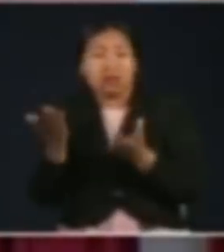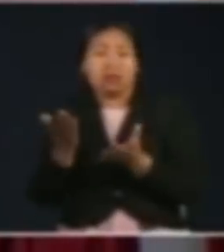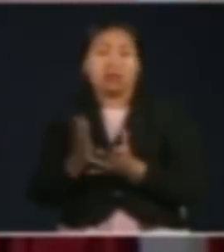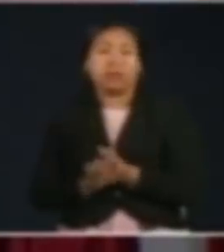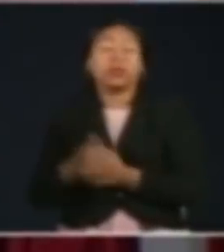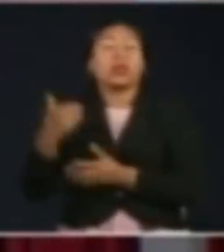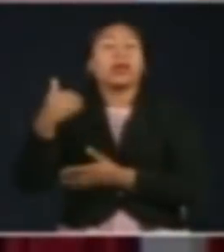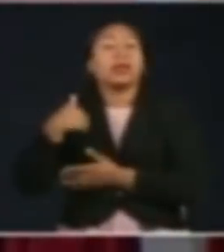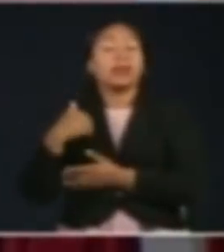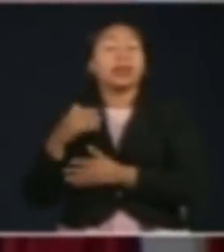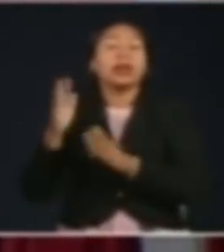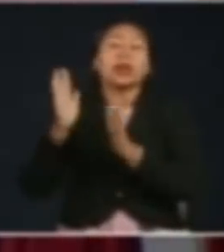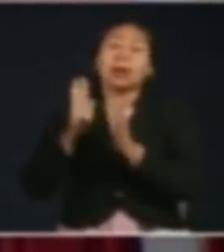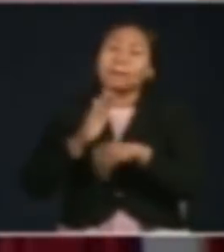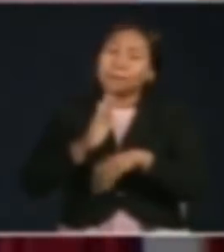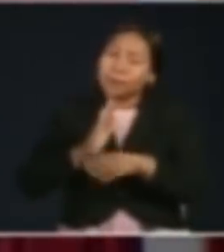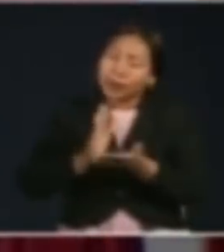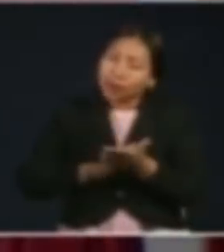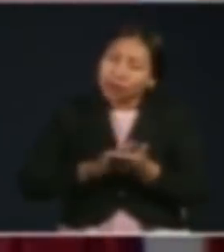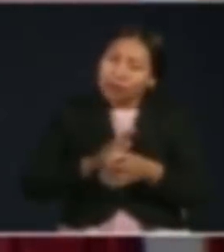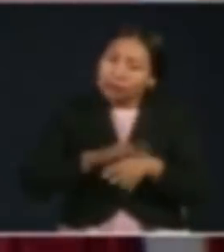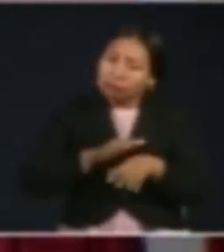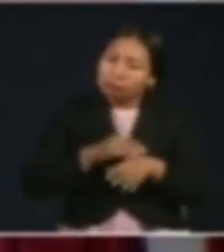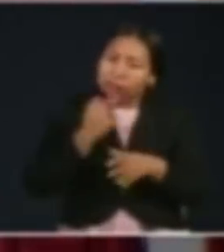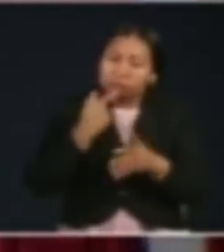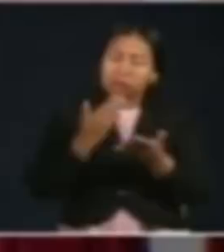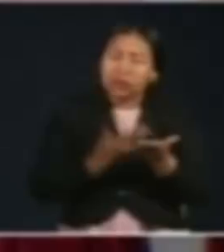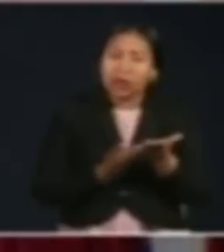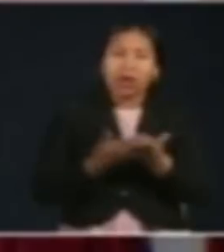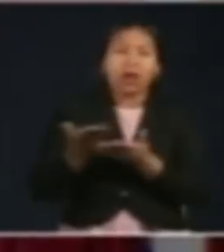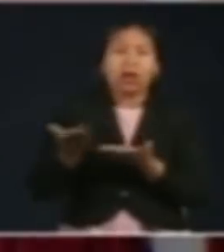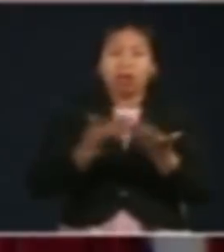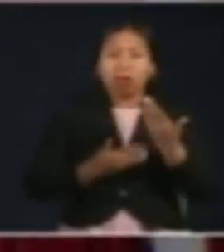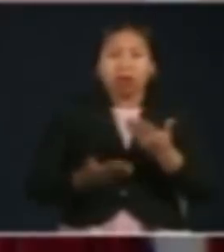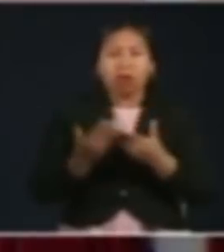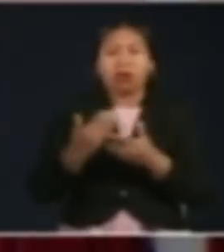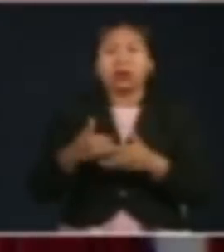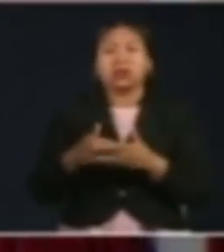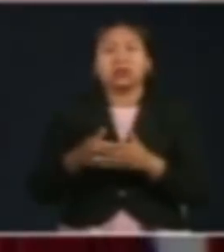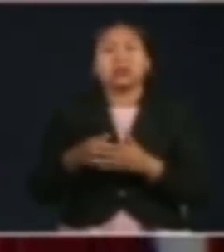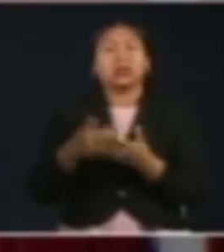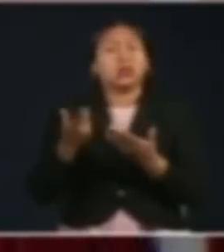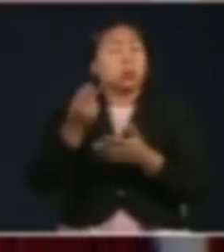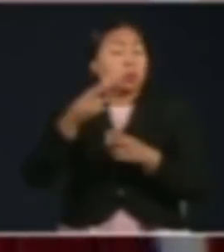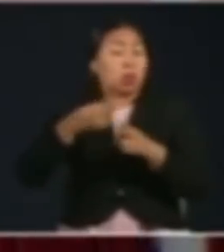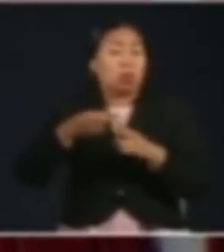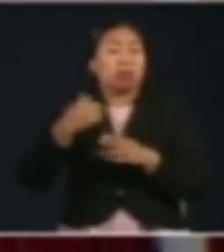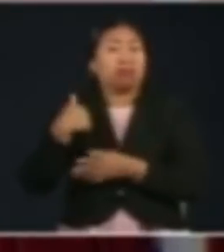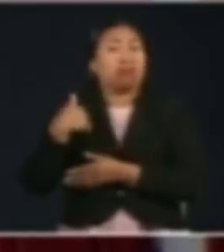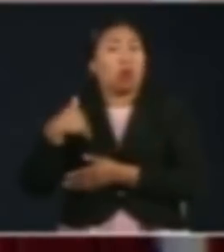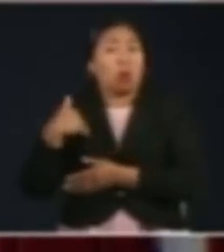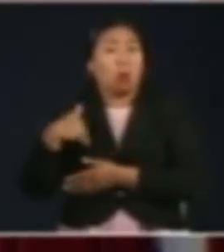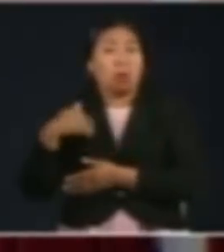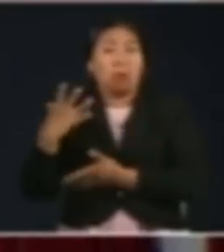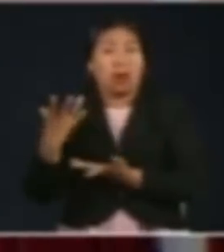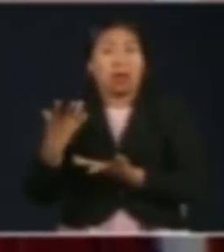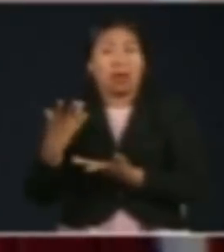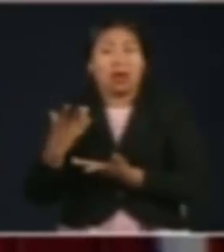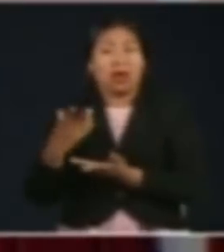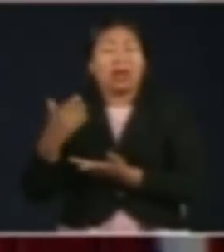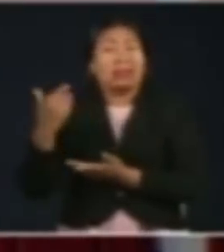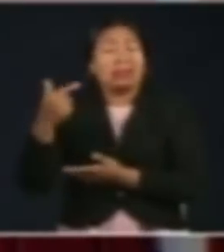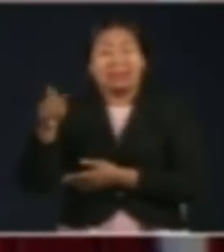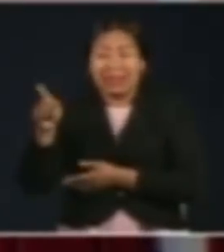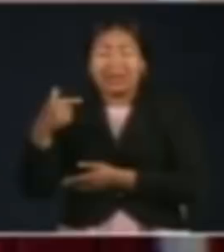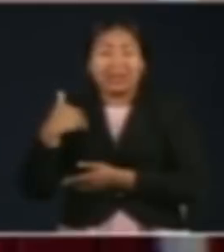Tiene que pedir las auditorías. Hay un señor Tafer, Yafer, Yafar, no sé quién, que dice que tenía